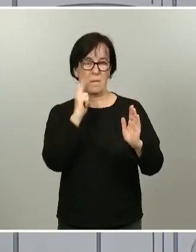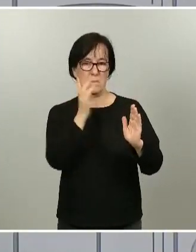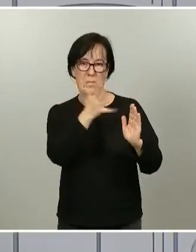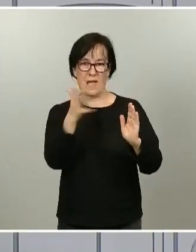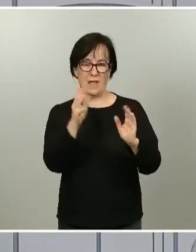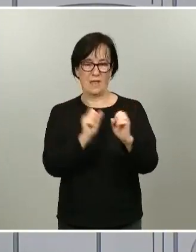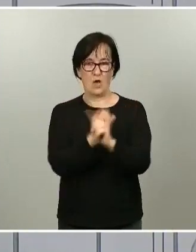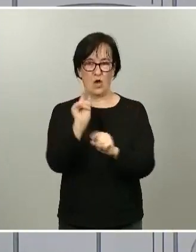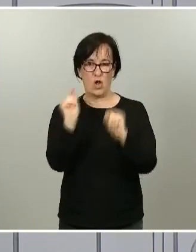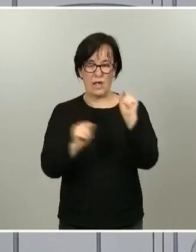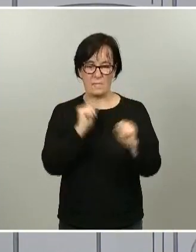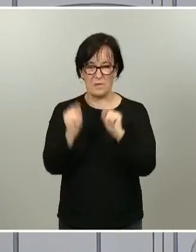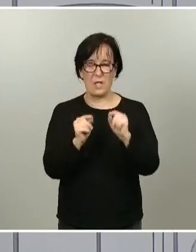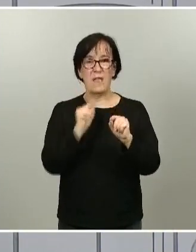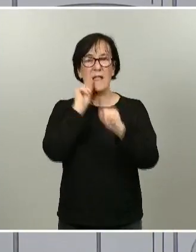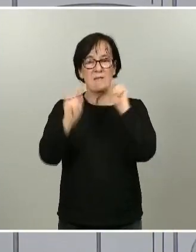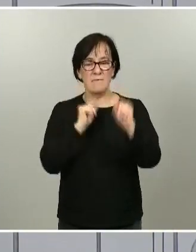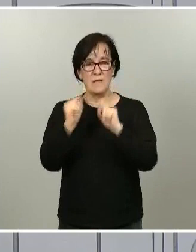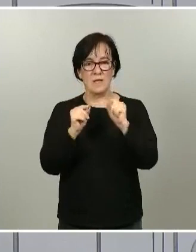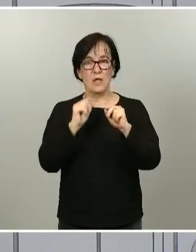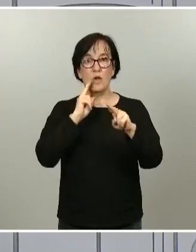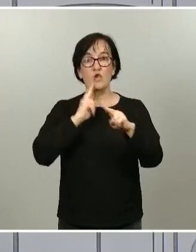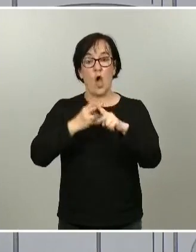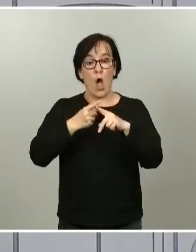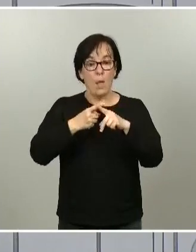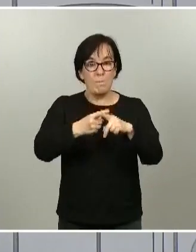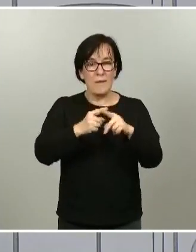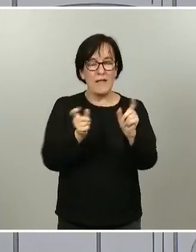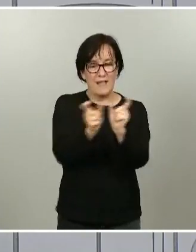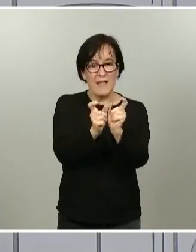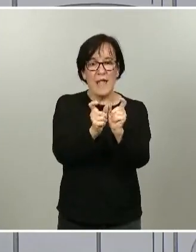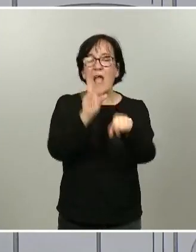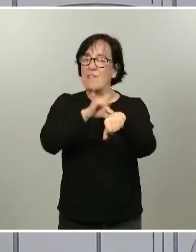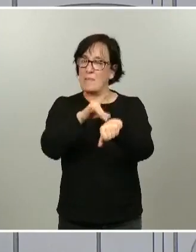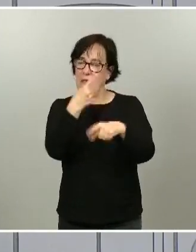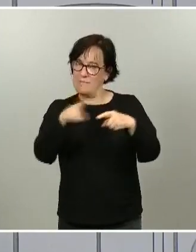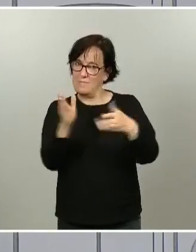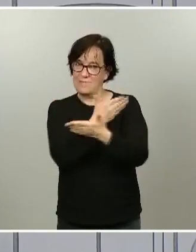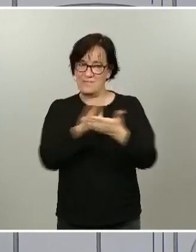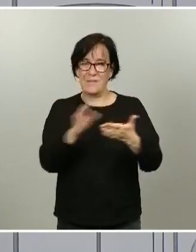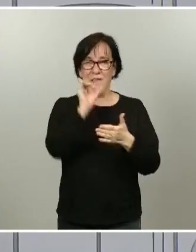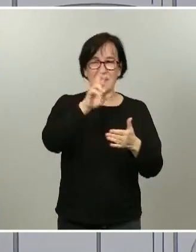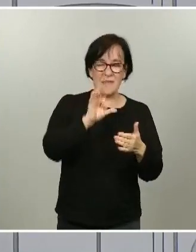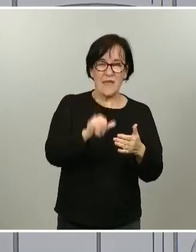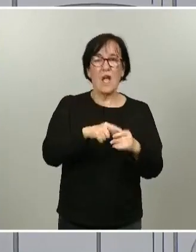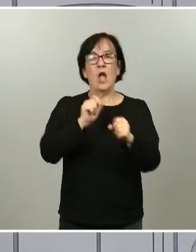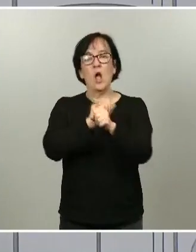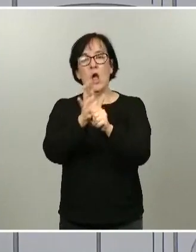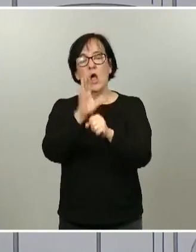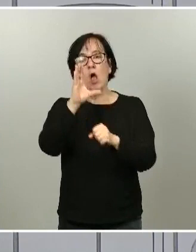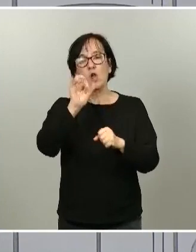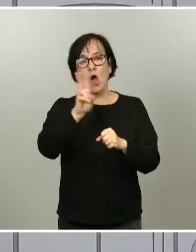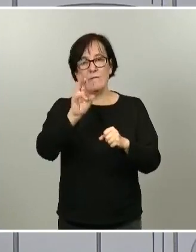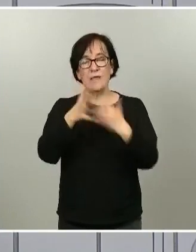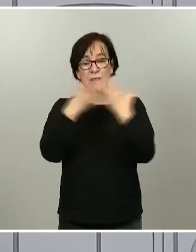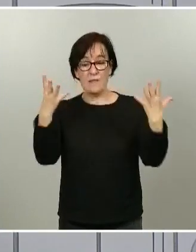hecho el virus comparte nombre. Las enfermedades no, pero el virus sí. Una enfermedad se llama SARS, la otra COVID-19. Pero el virus que